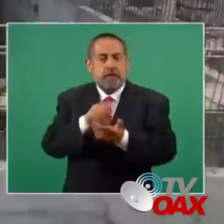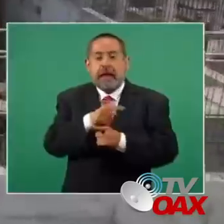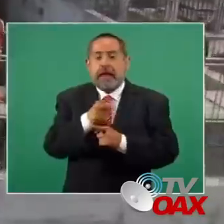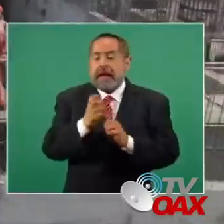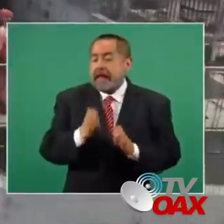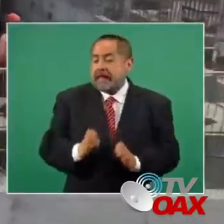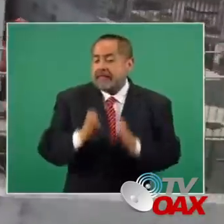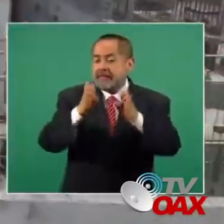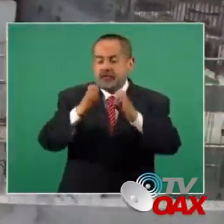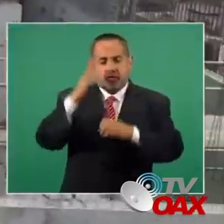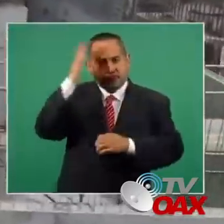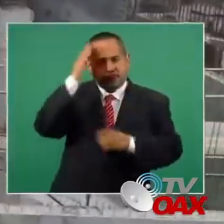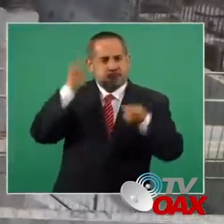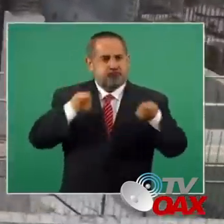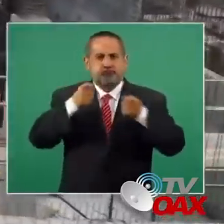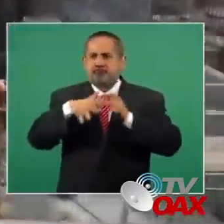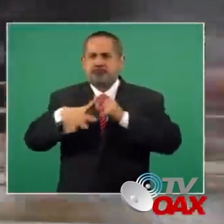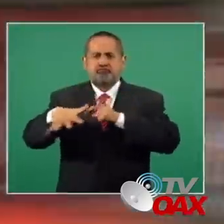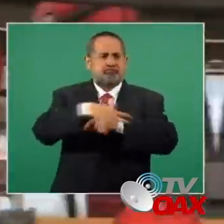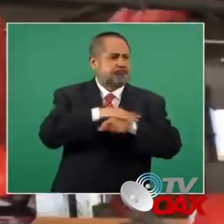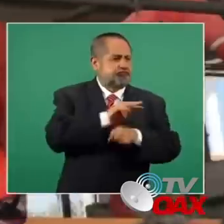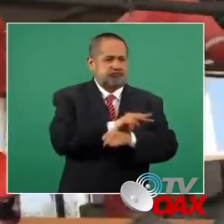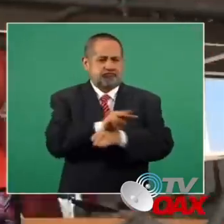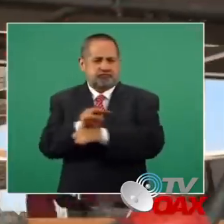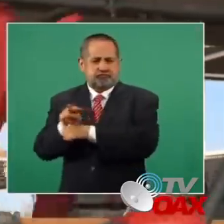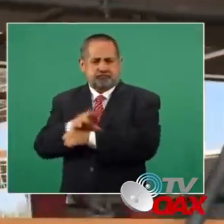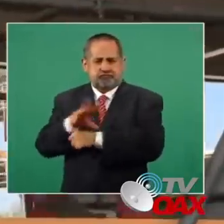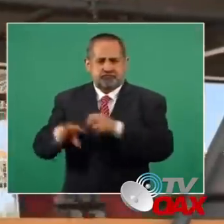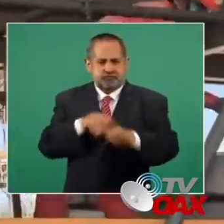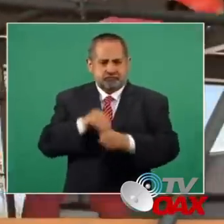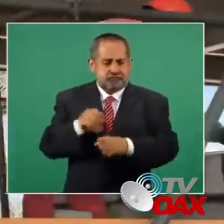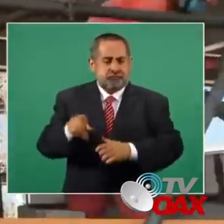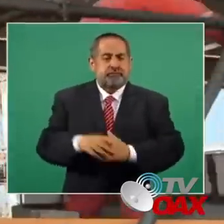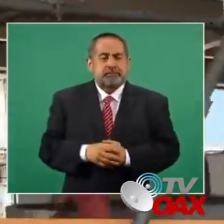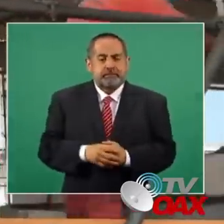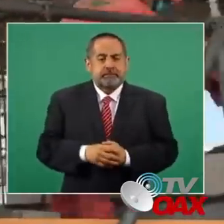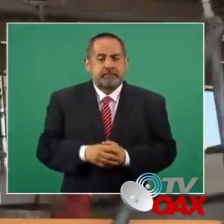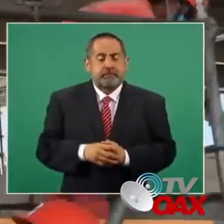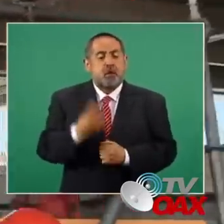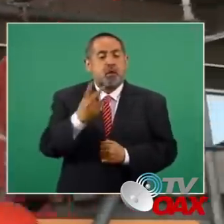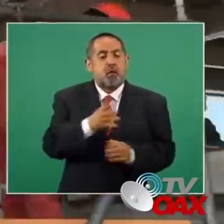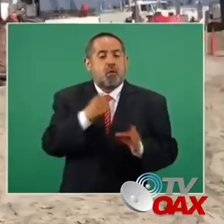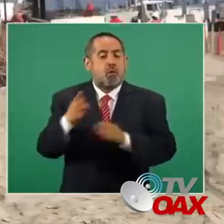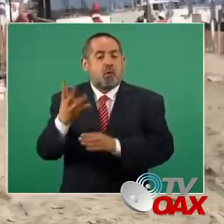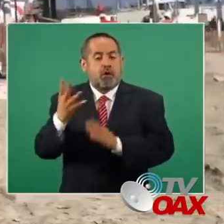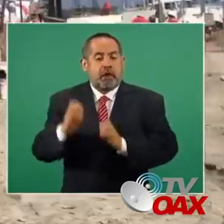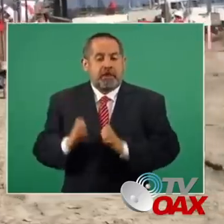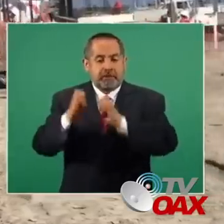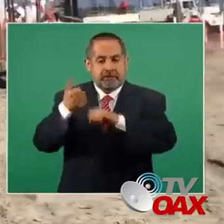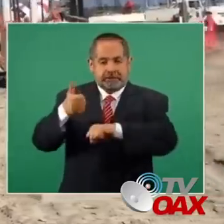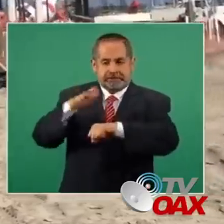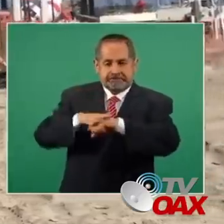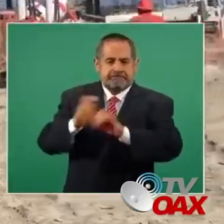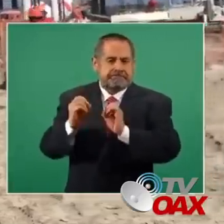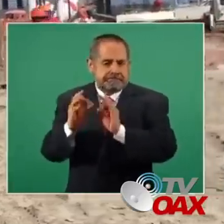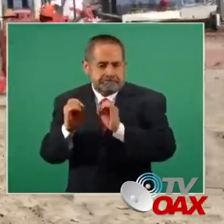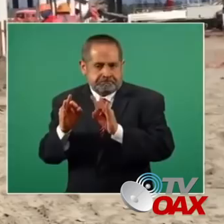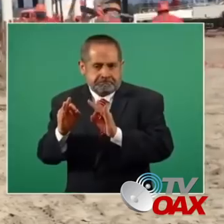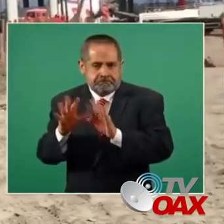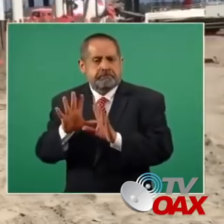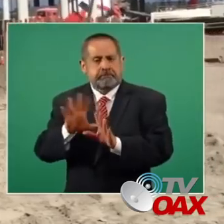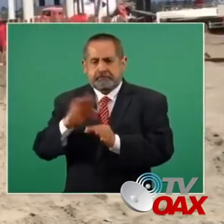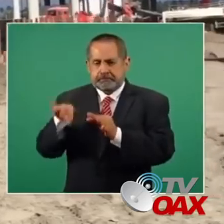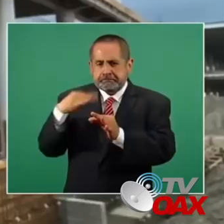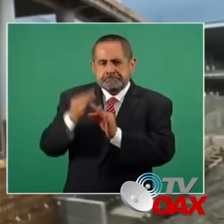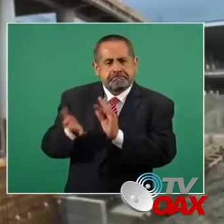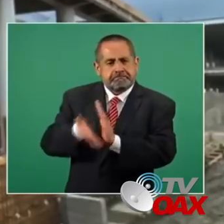que será el cerebro operativo de la refinería. Respecto al complejo de los cuatro edificios administrativos, se ha concluido la estructura civil